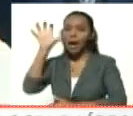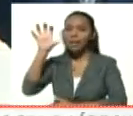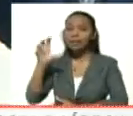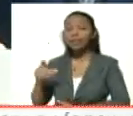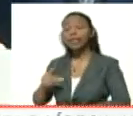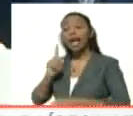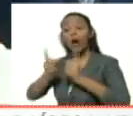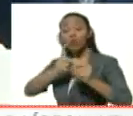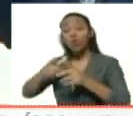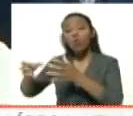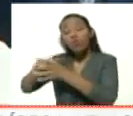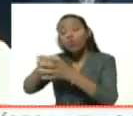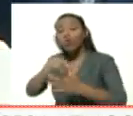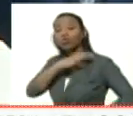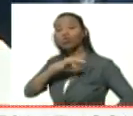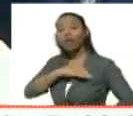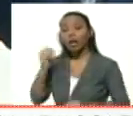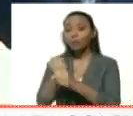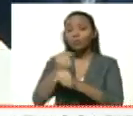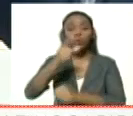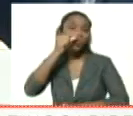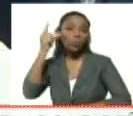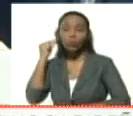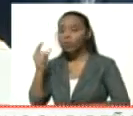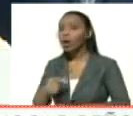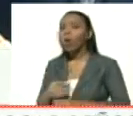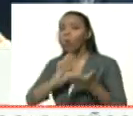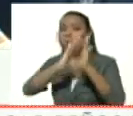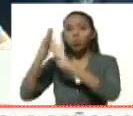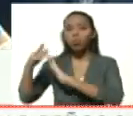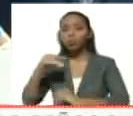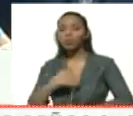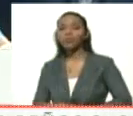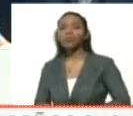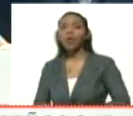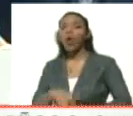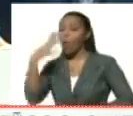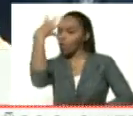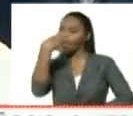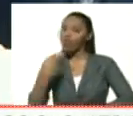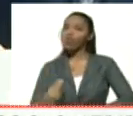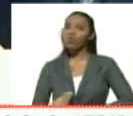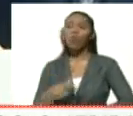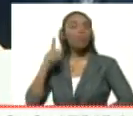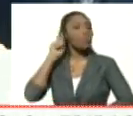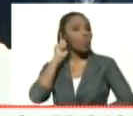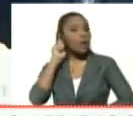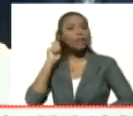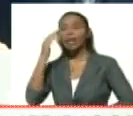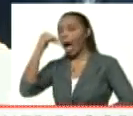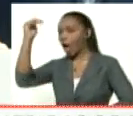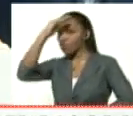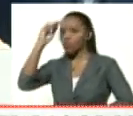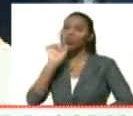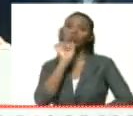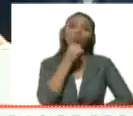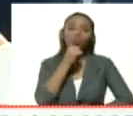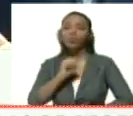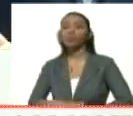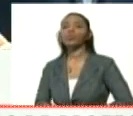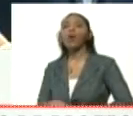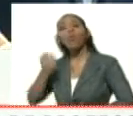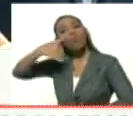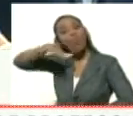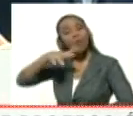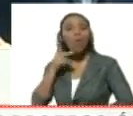los sectores sociales, trabajadoras y trabajadores, comuneras y comuneros, juventud, mujeres, adultas y adultos mayores,